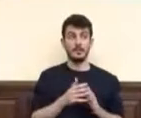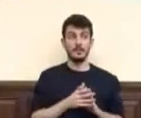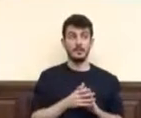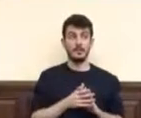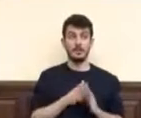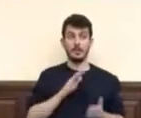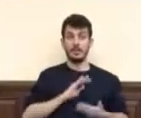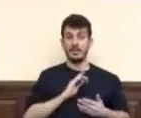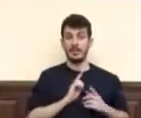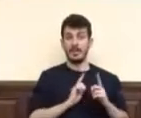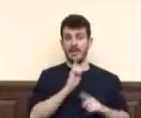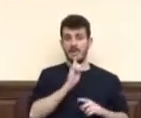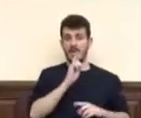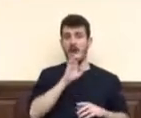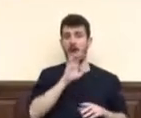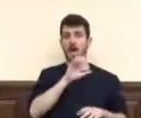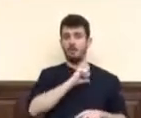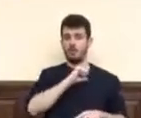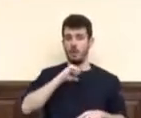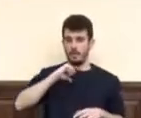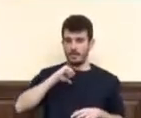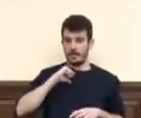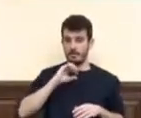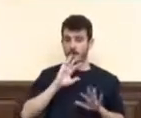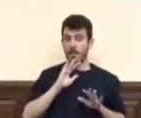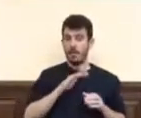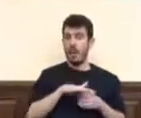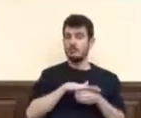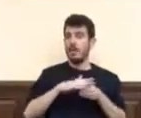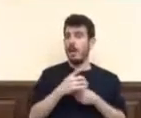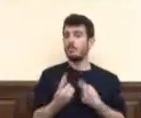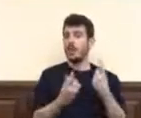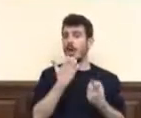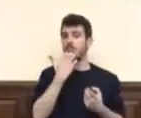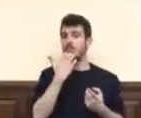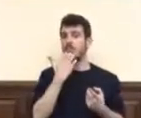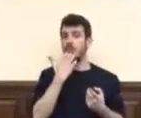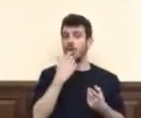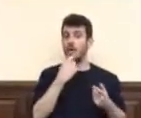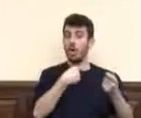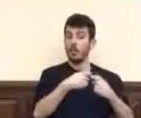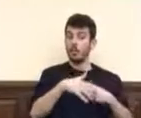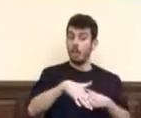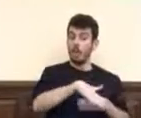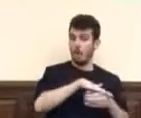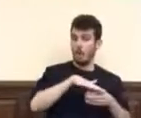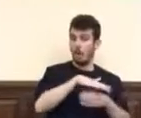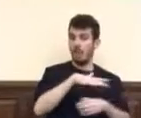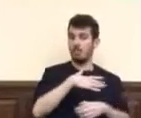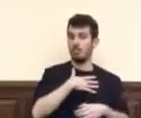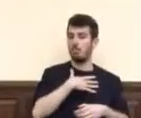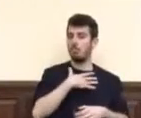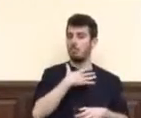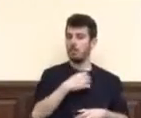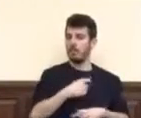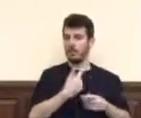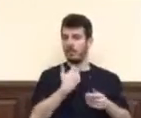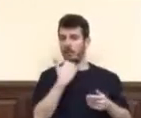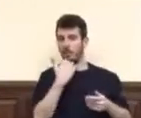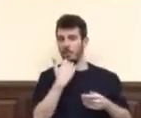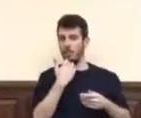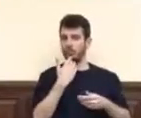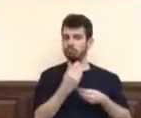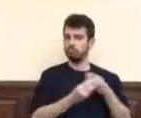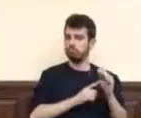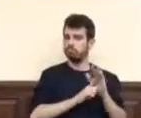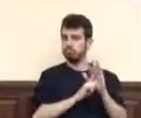una competencia autonómica, pero en determinados ámbitos, como por ejemplo el del comercio local, sí que se podrían desarrollar